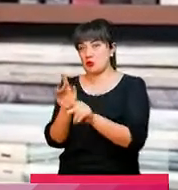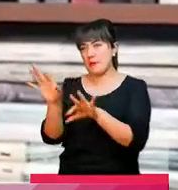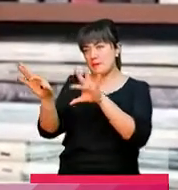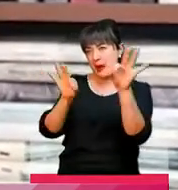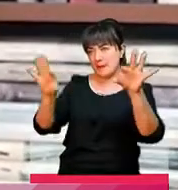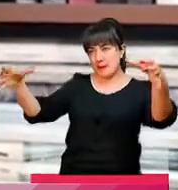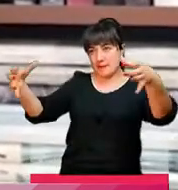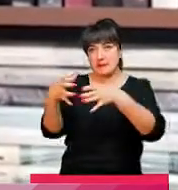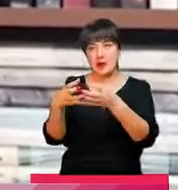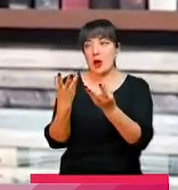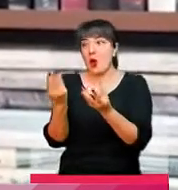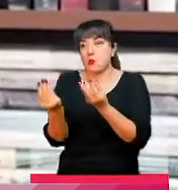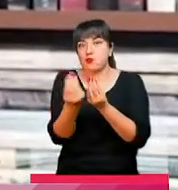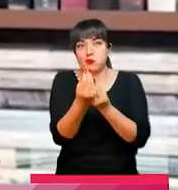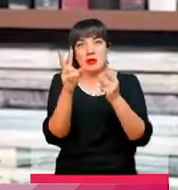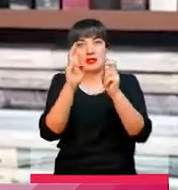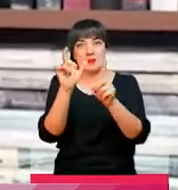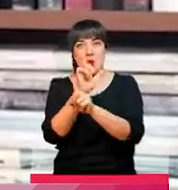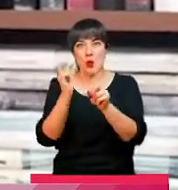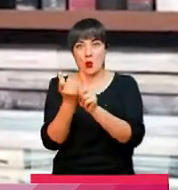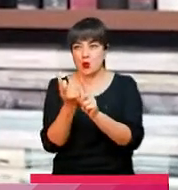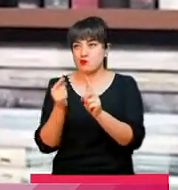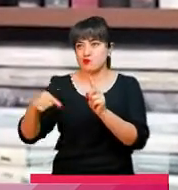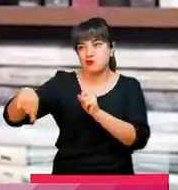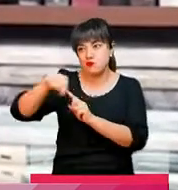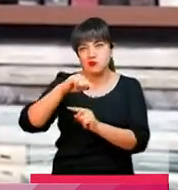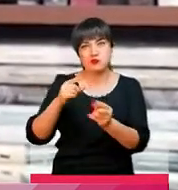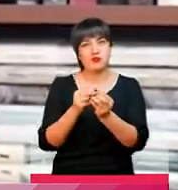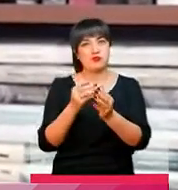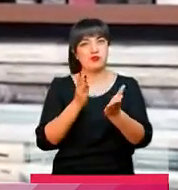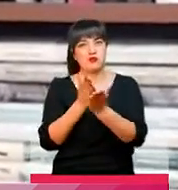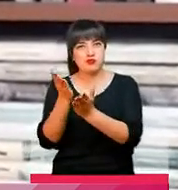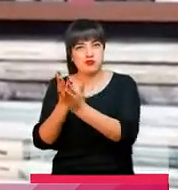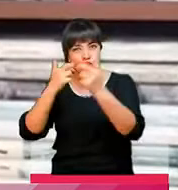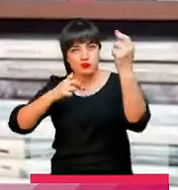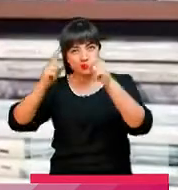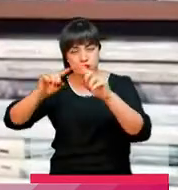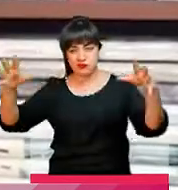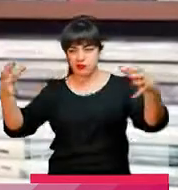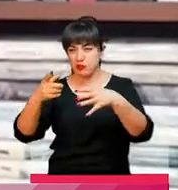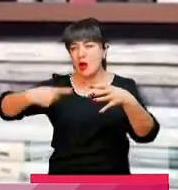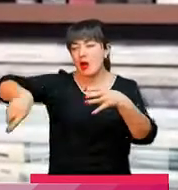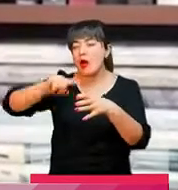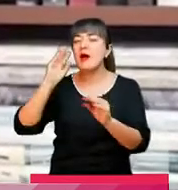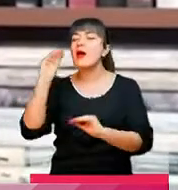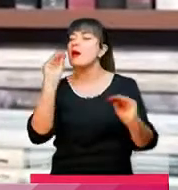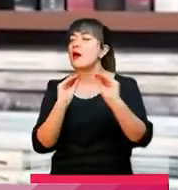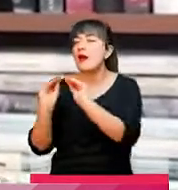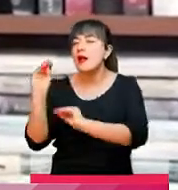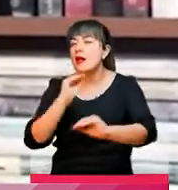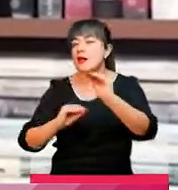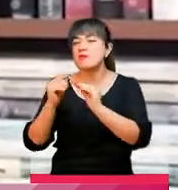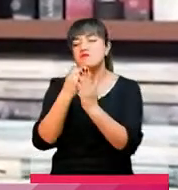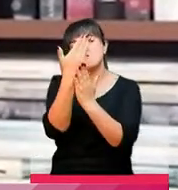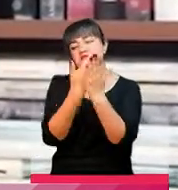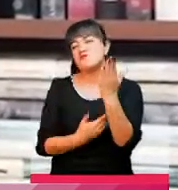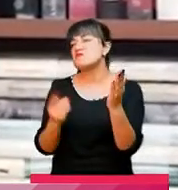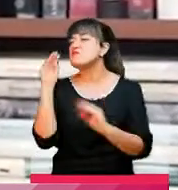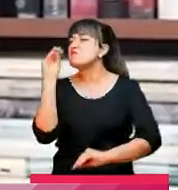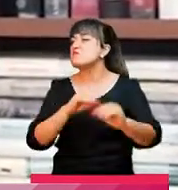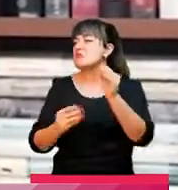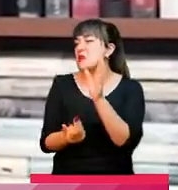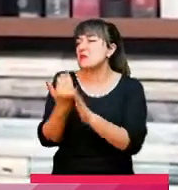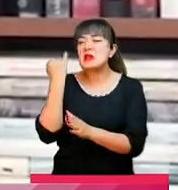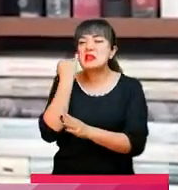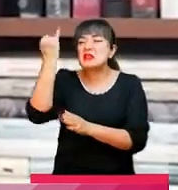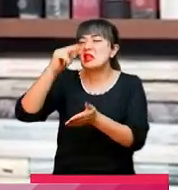equipos interculturales e interdisciplinares buscaran la ideación a través de un prototipo tecnológico a la